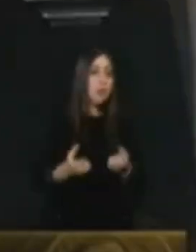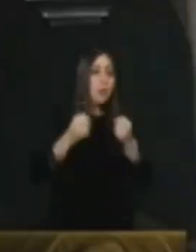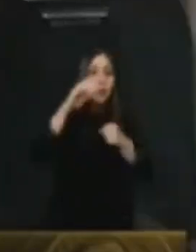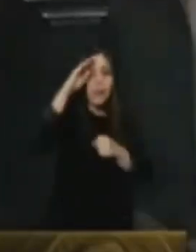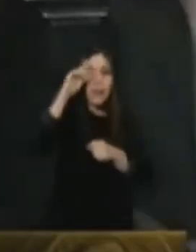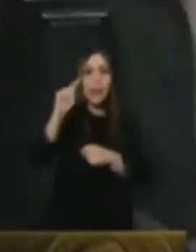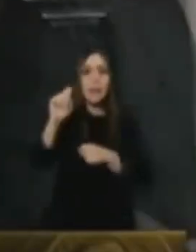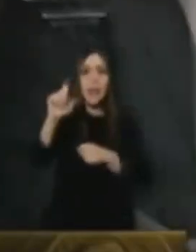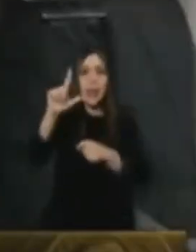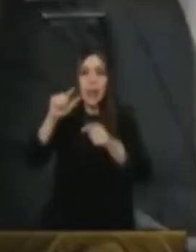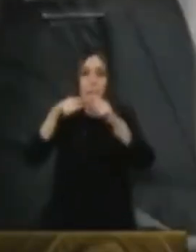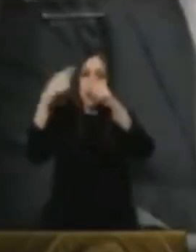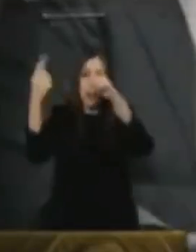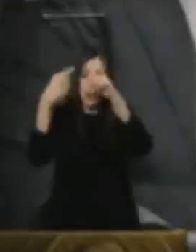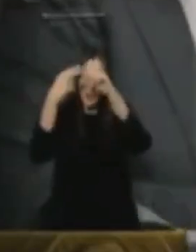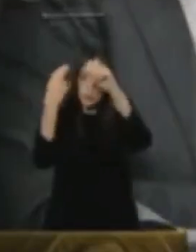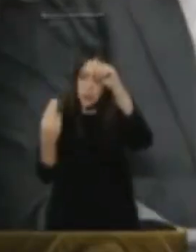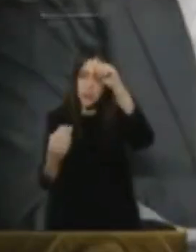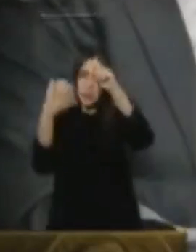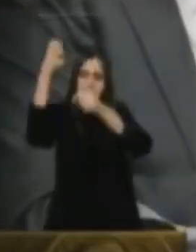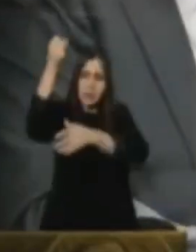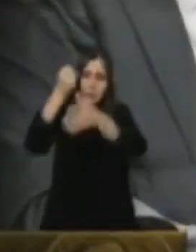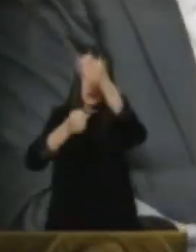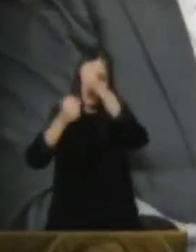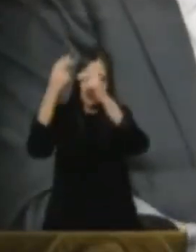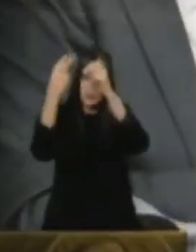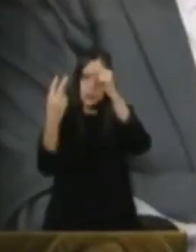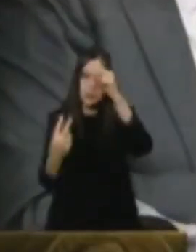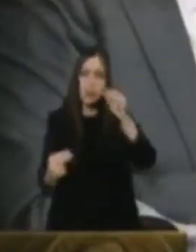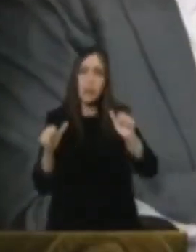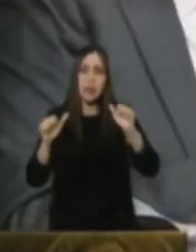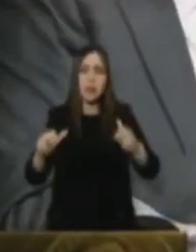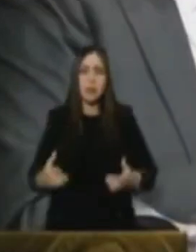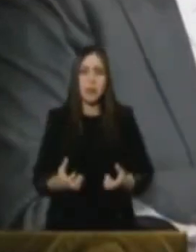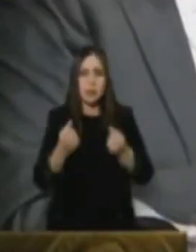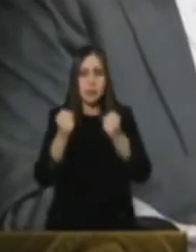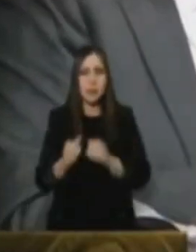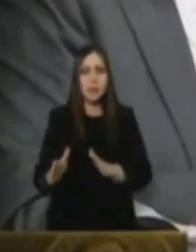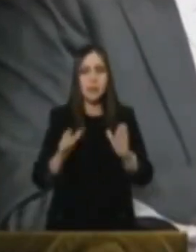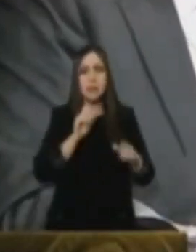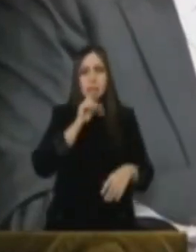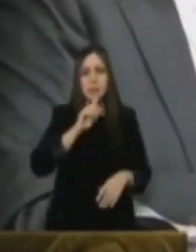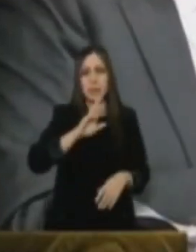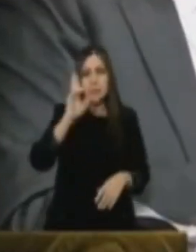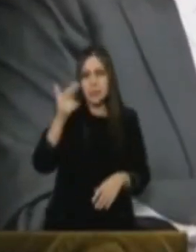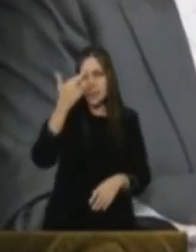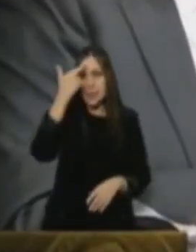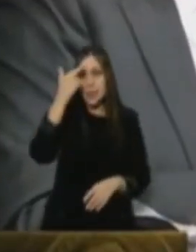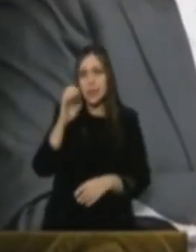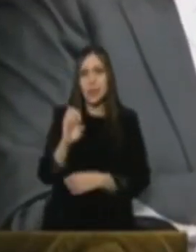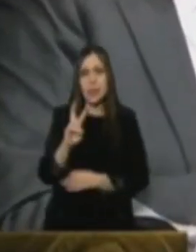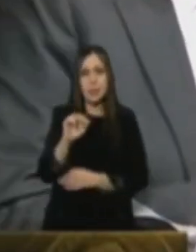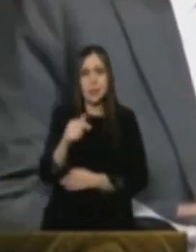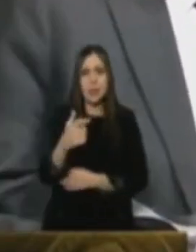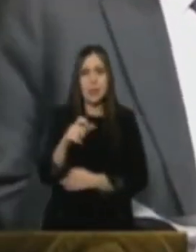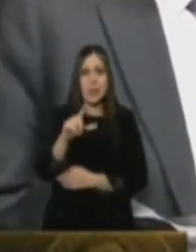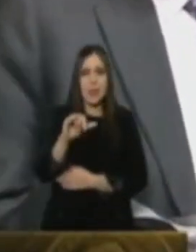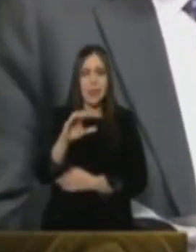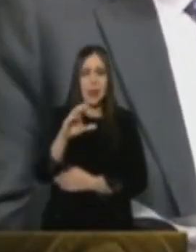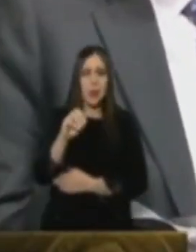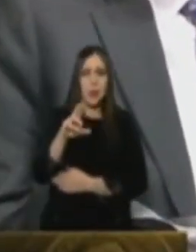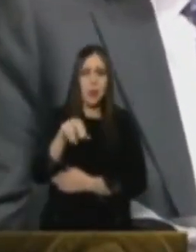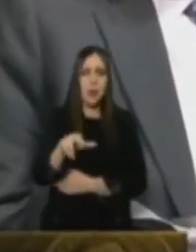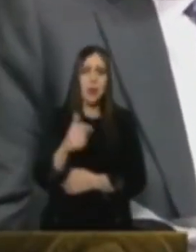no recordar a Evangelina Corona, quien esperó durante horas a que sacaran